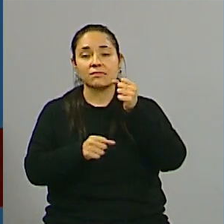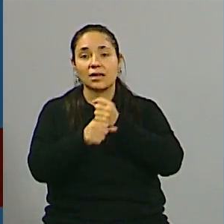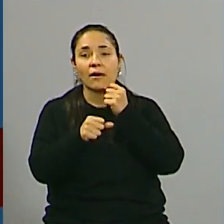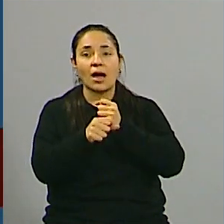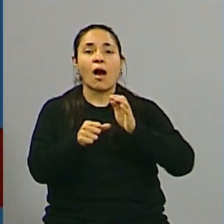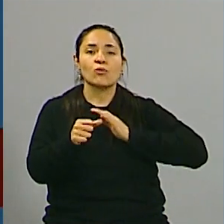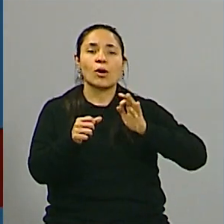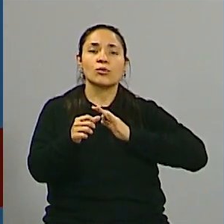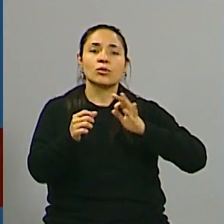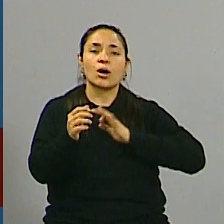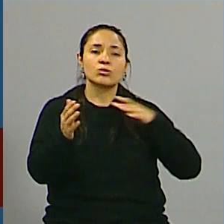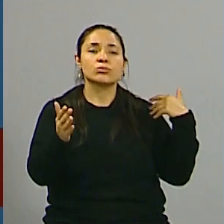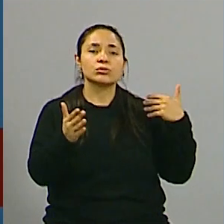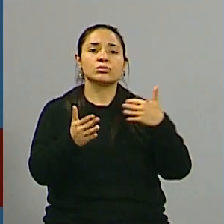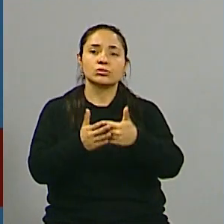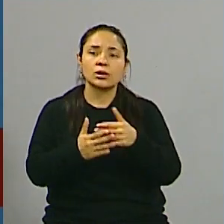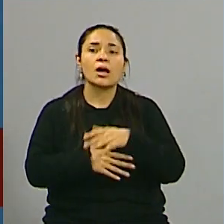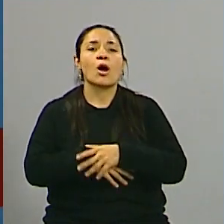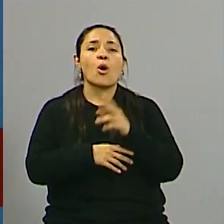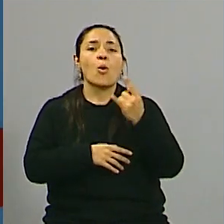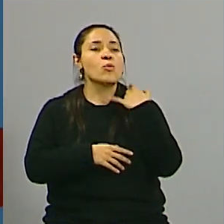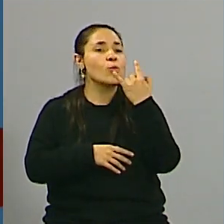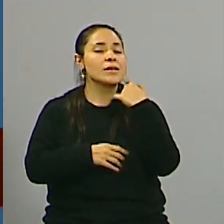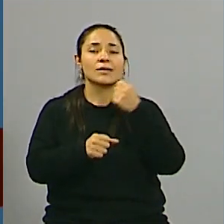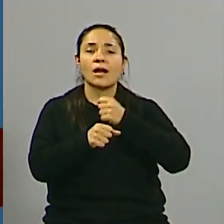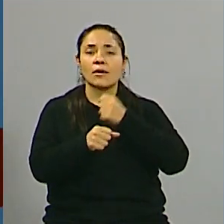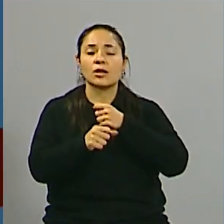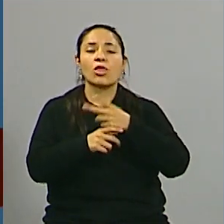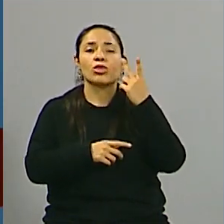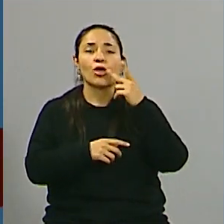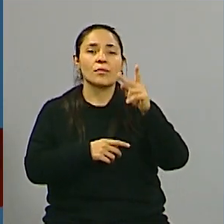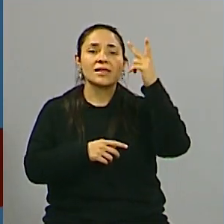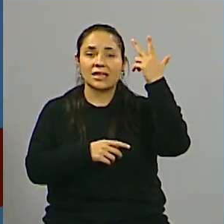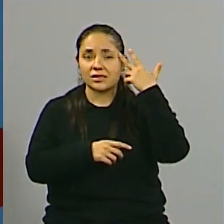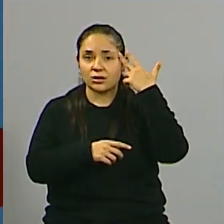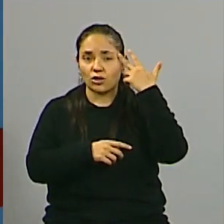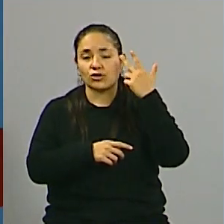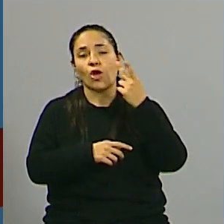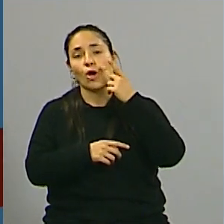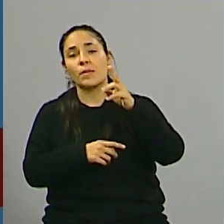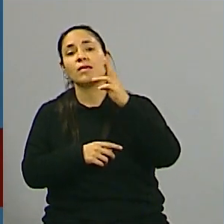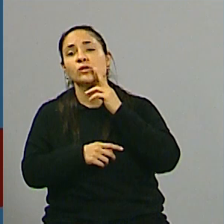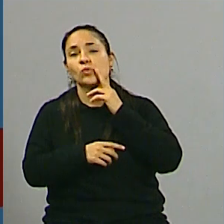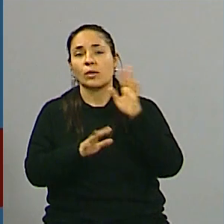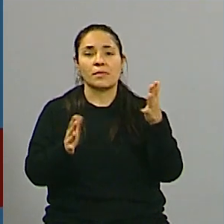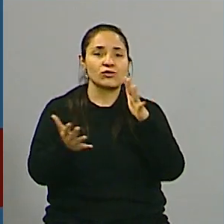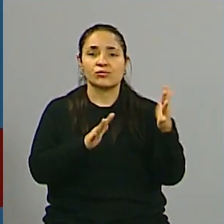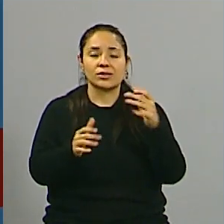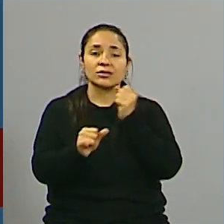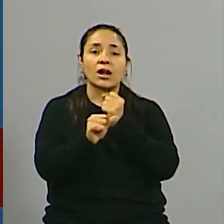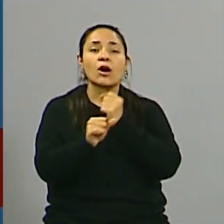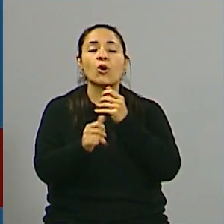muchos años ya. Nosotros estamos trabajando en Uspallata desde 2018, fines de 2018-2019, y venimos